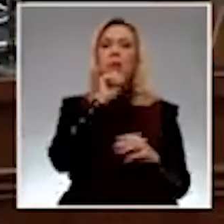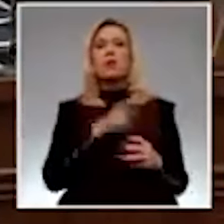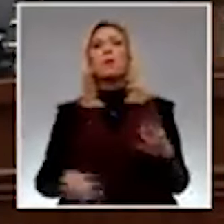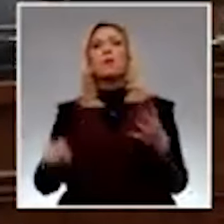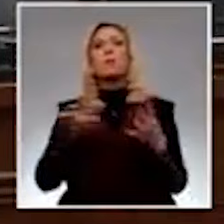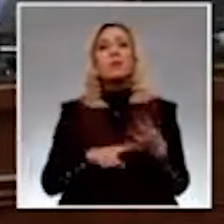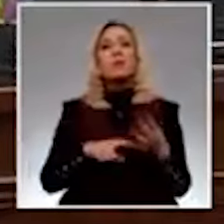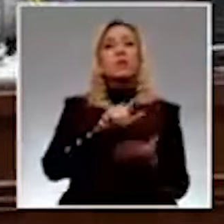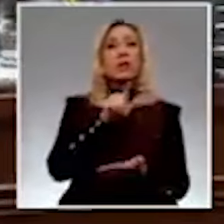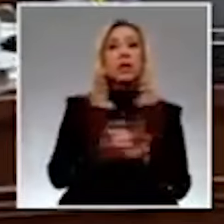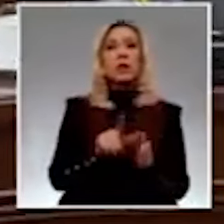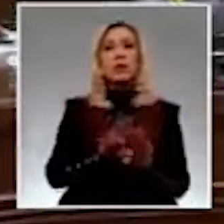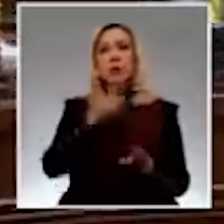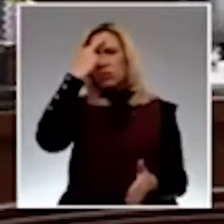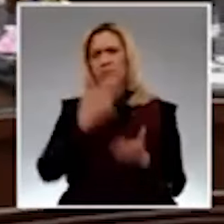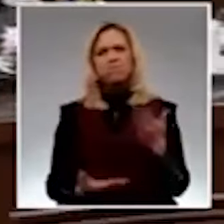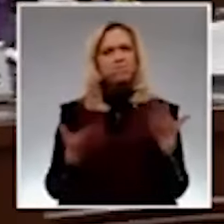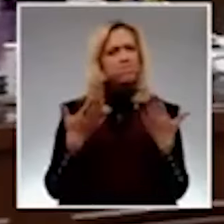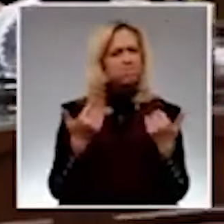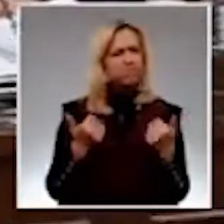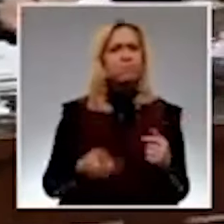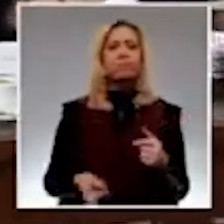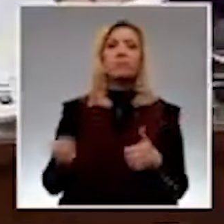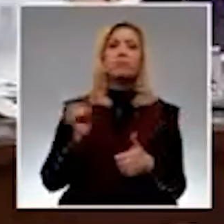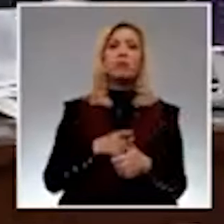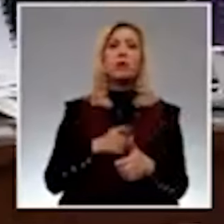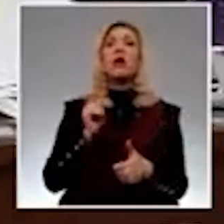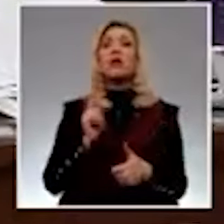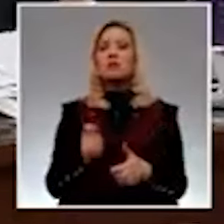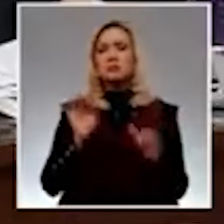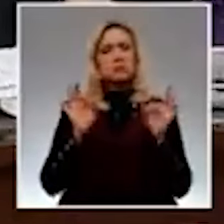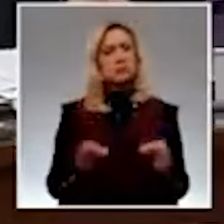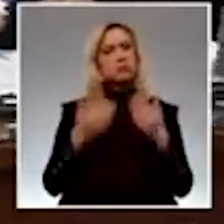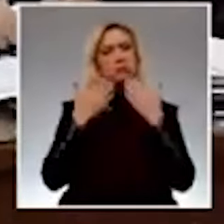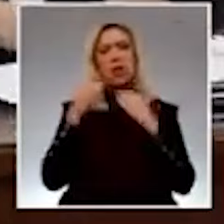principio de legalidad, pues el decreto para emitir la norma fue adecuadamente